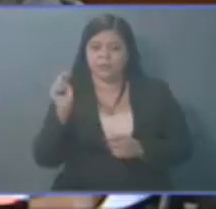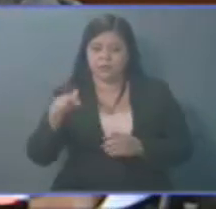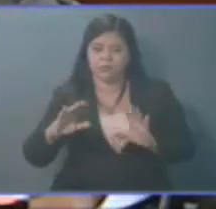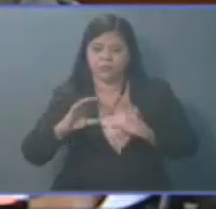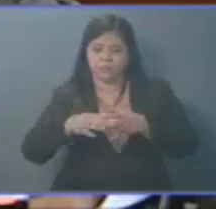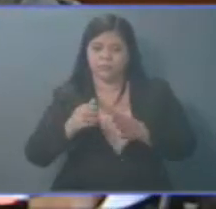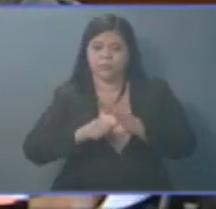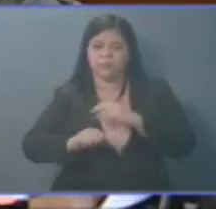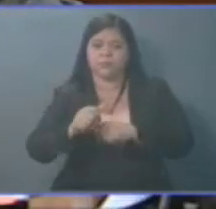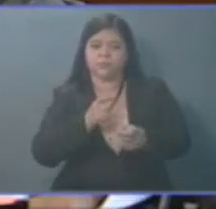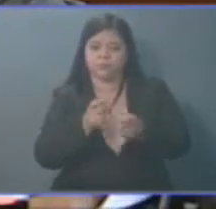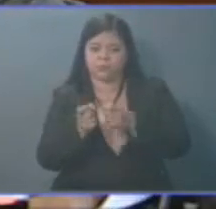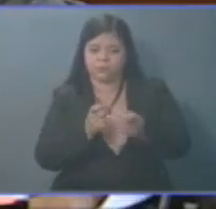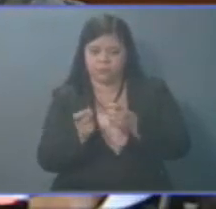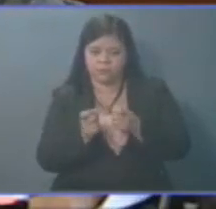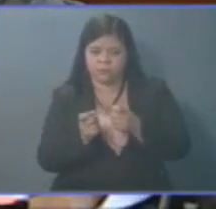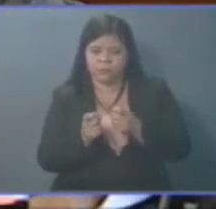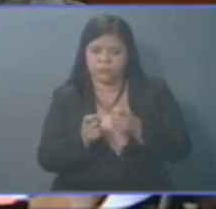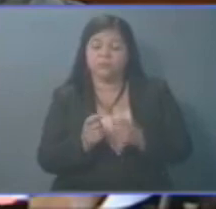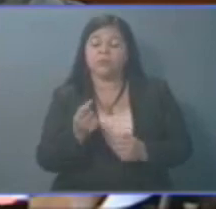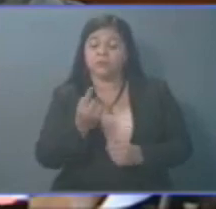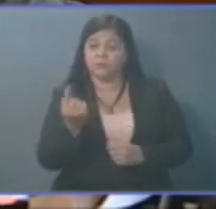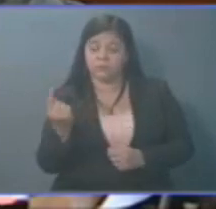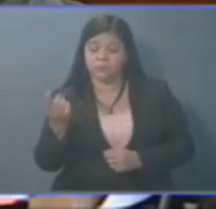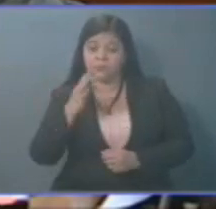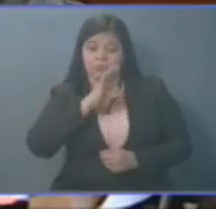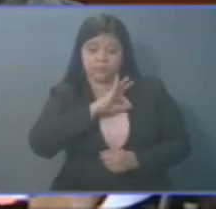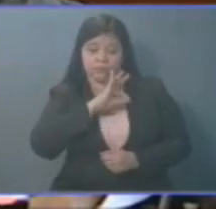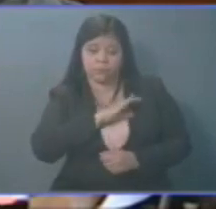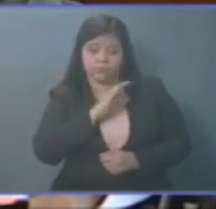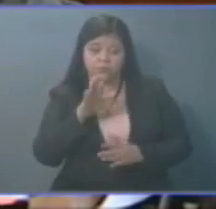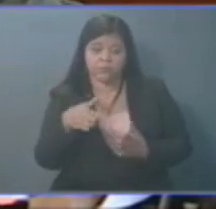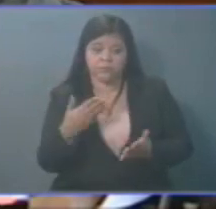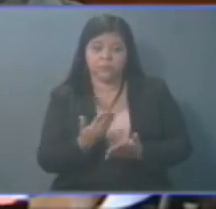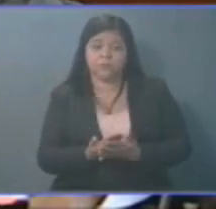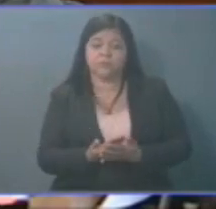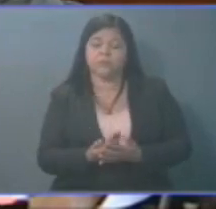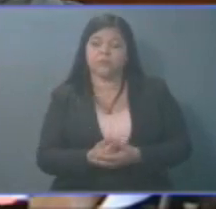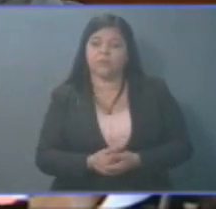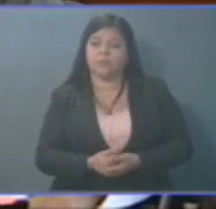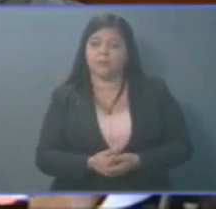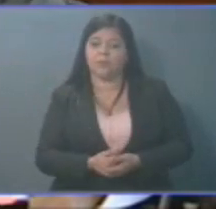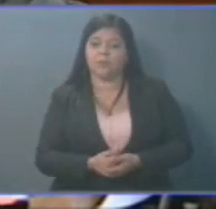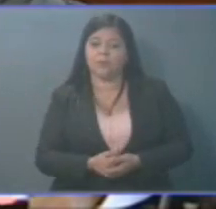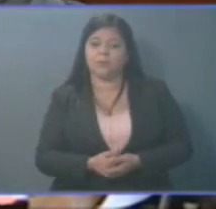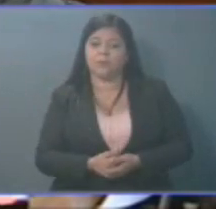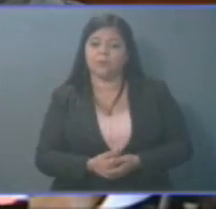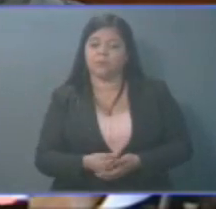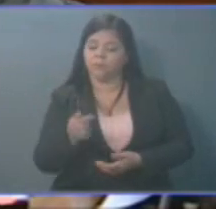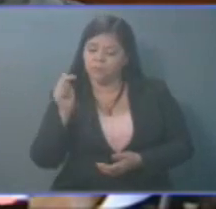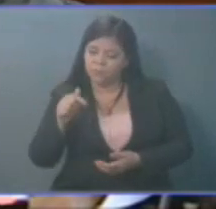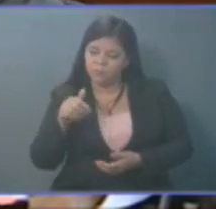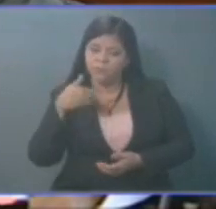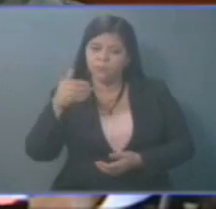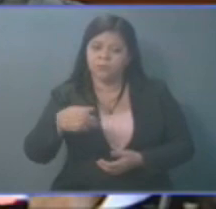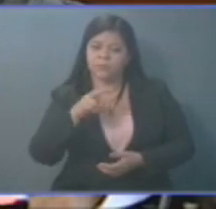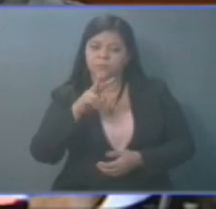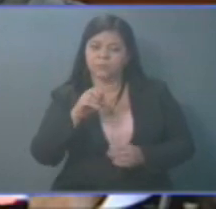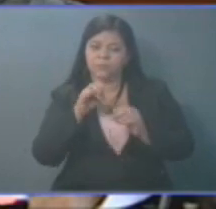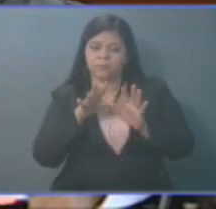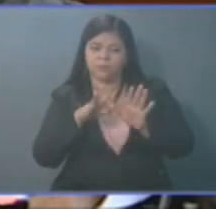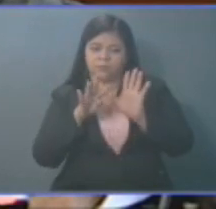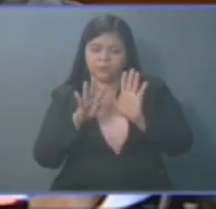comisión administradora de los beneficios para los veteranos y combatientes. Eso en el 2019